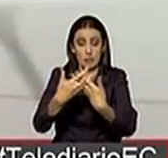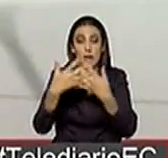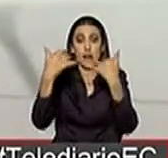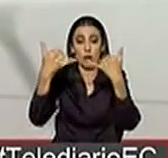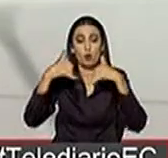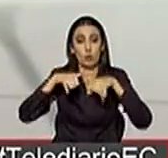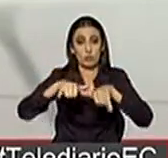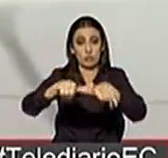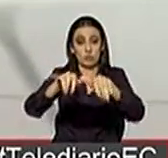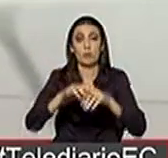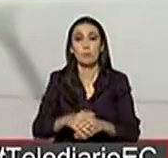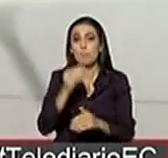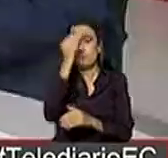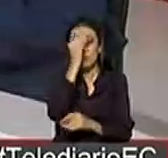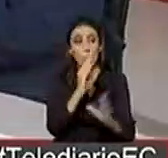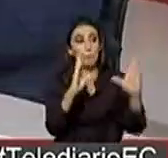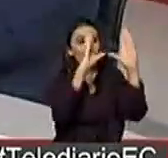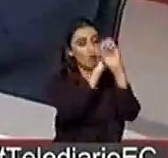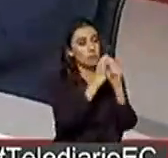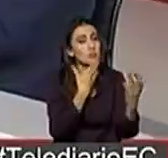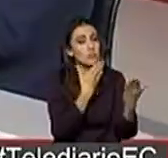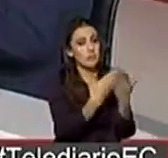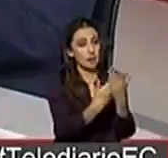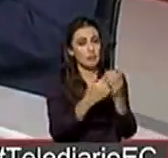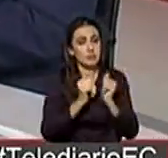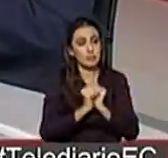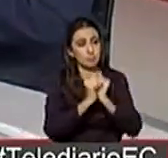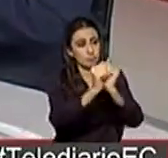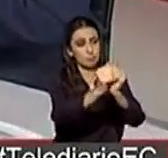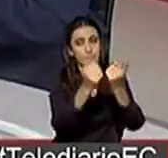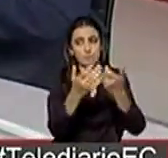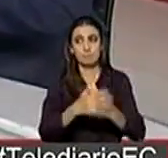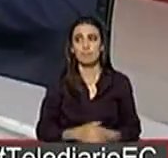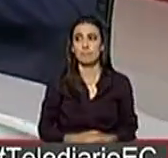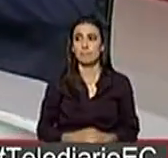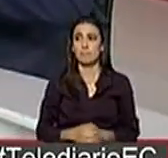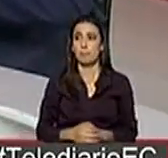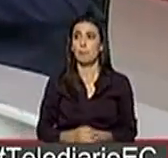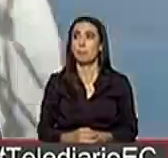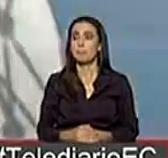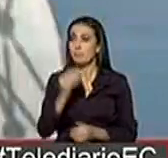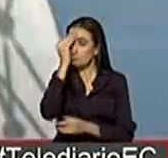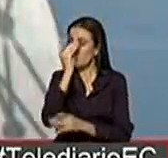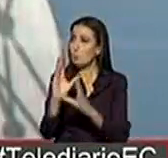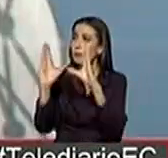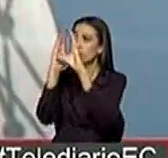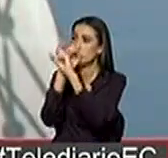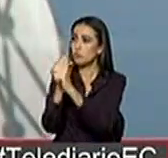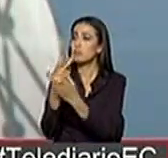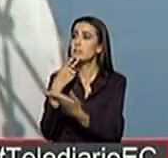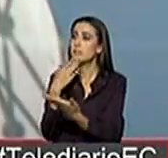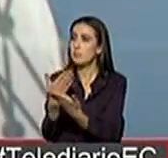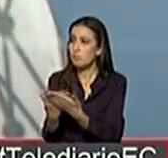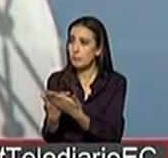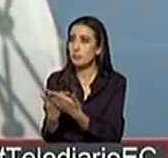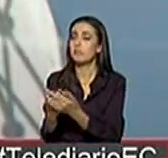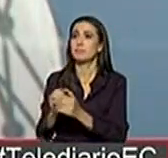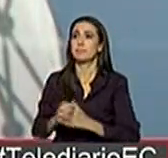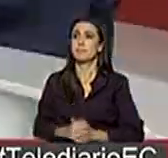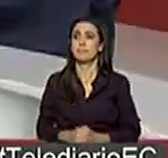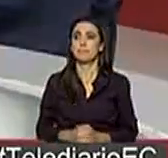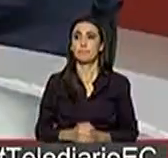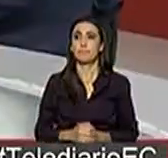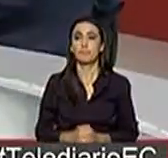indígena en nuestro país buenas noches doctor gracias por acompañarnos aquí en telediario muy buenas noches y muchísimas gracias la invitación